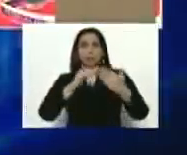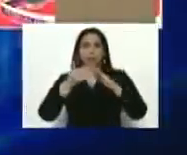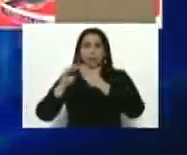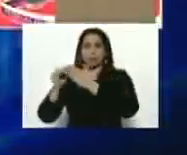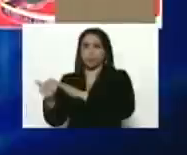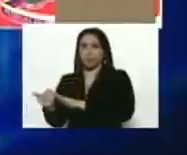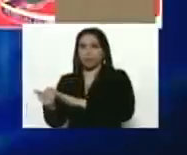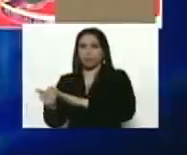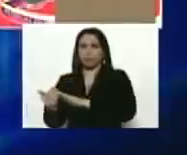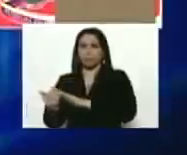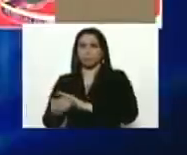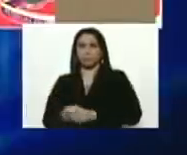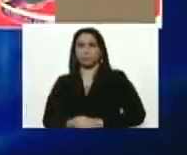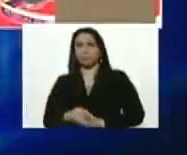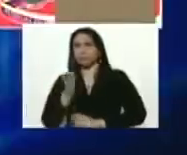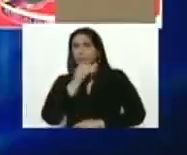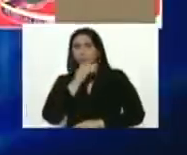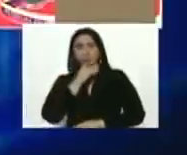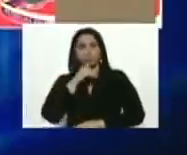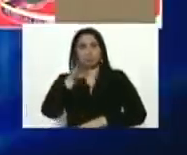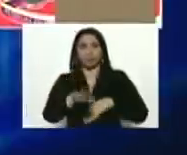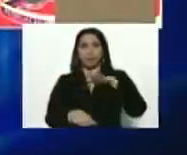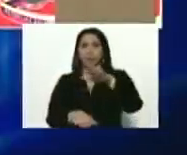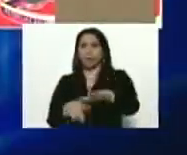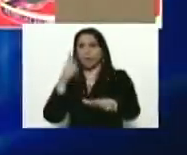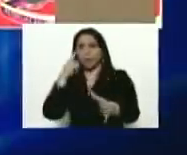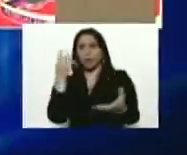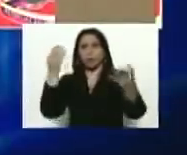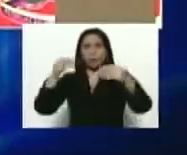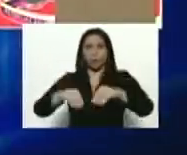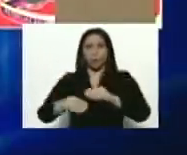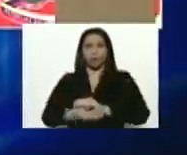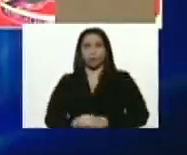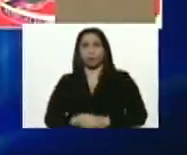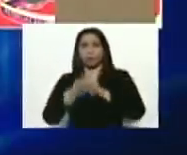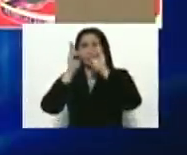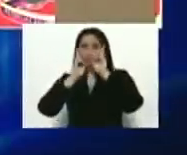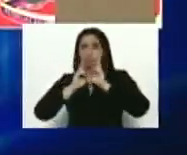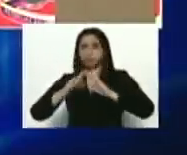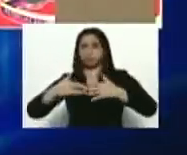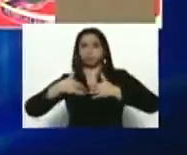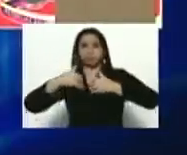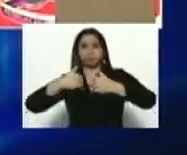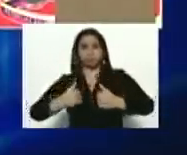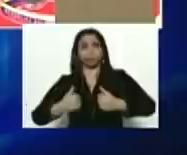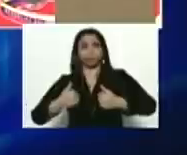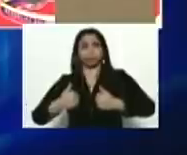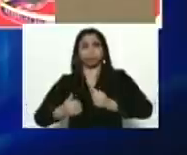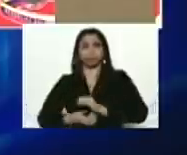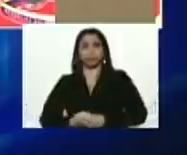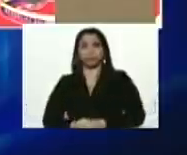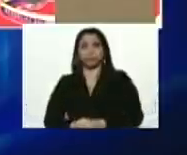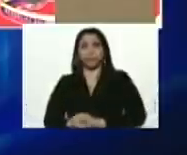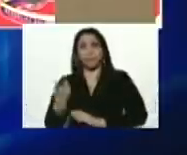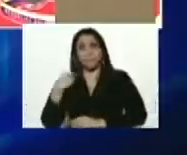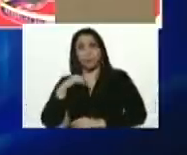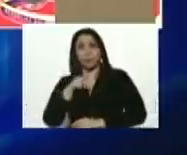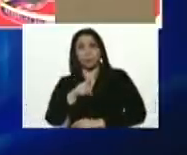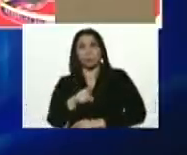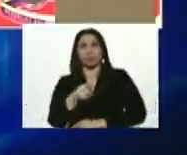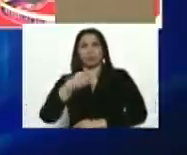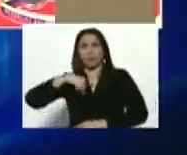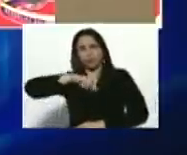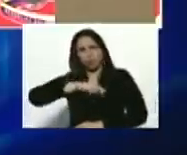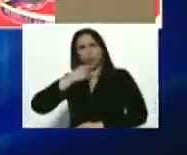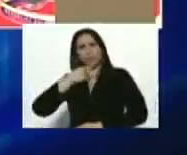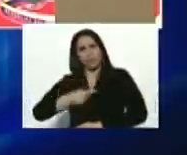Comunidad de Naciones, no avanzamos en la cooperación sanitaria y epidemiológica debida. Por eso nosotros hemos señalado